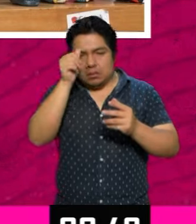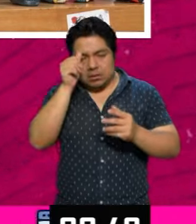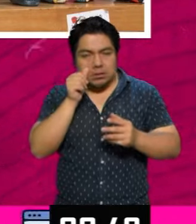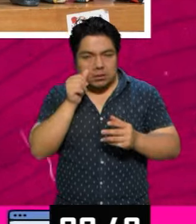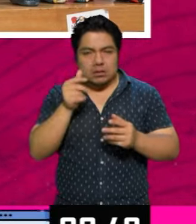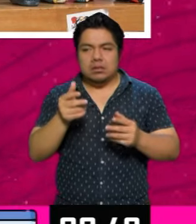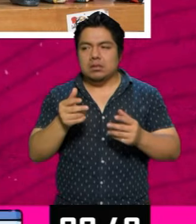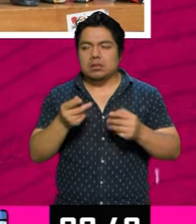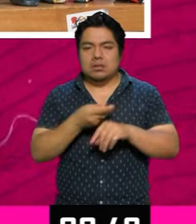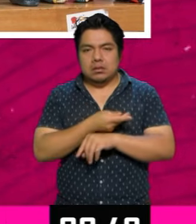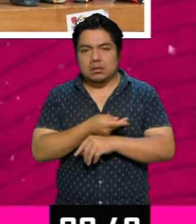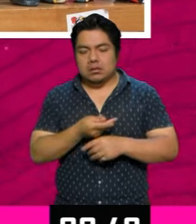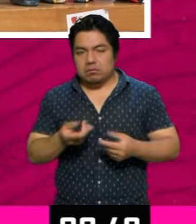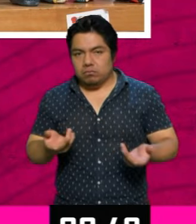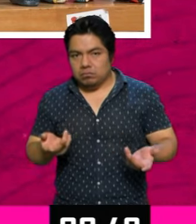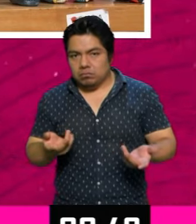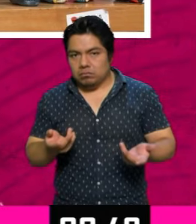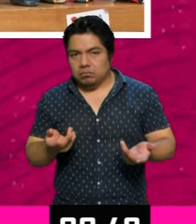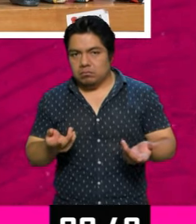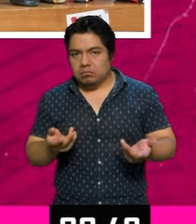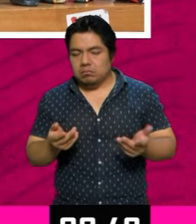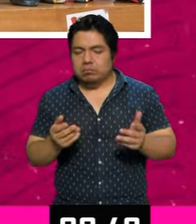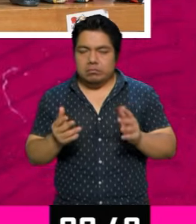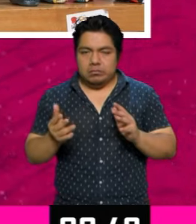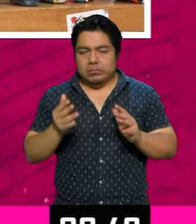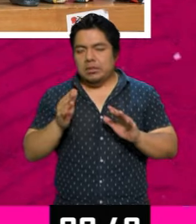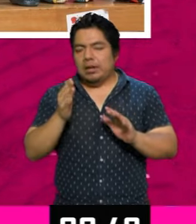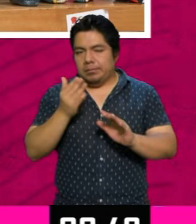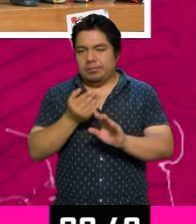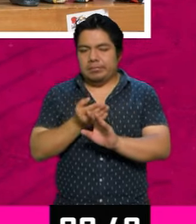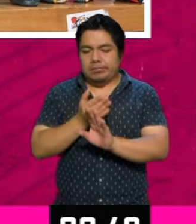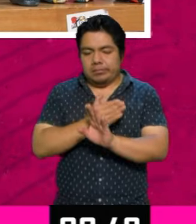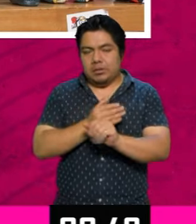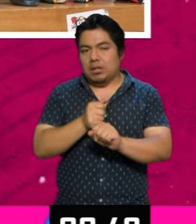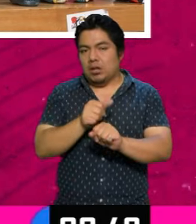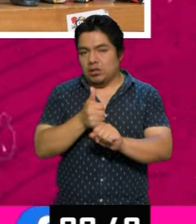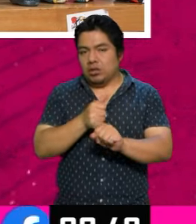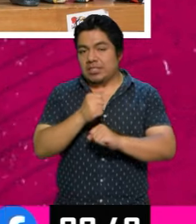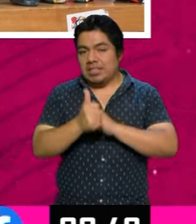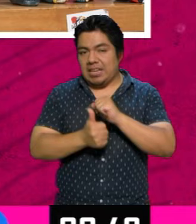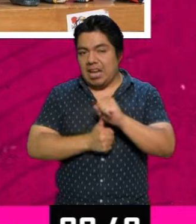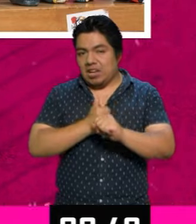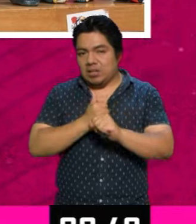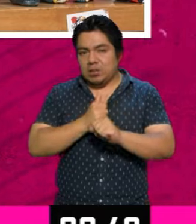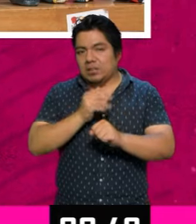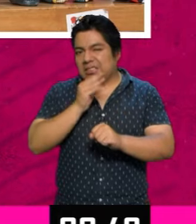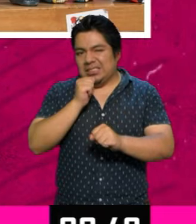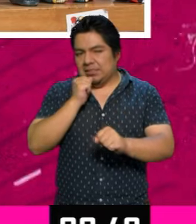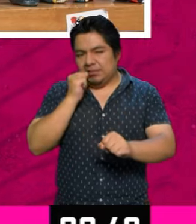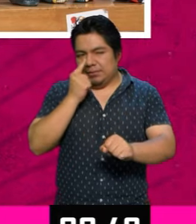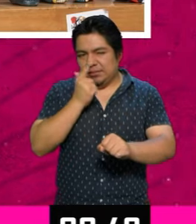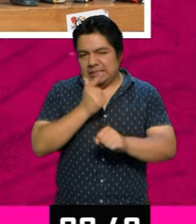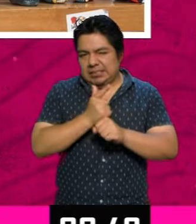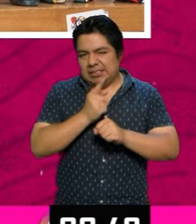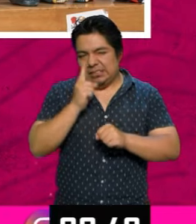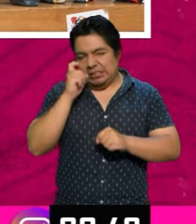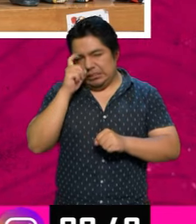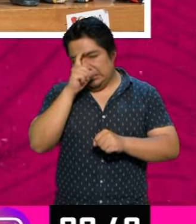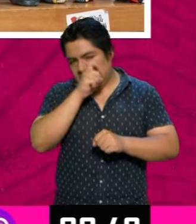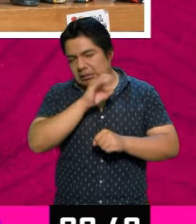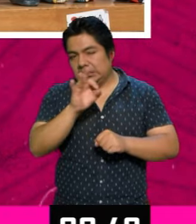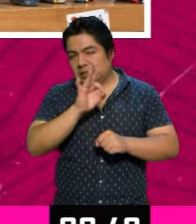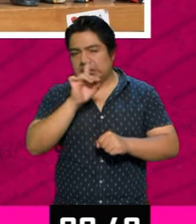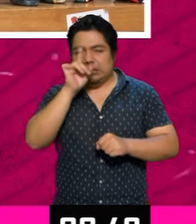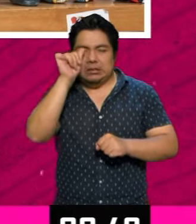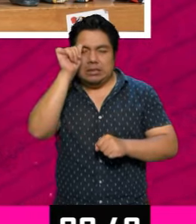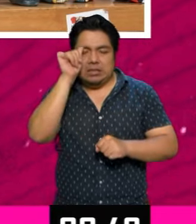ahí, Mira, esquizofrenia antes de los 11 años no es fácil diagnosticarla. Pon que pueda ser invidente, pon que sea